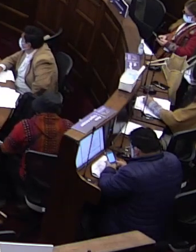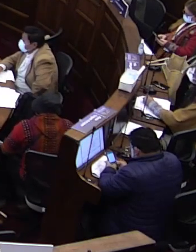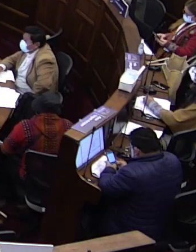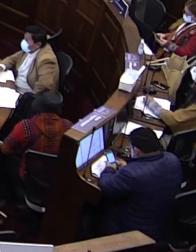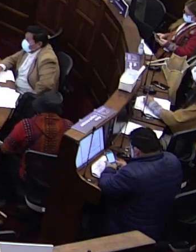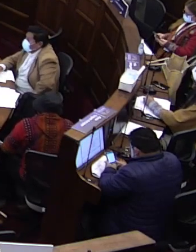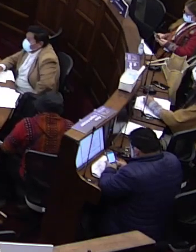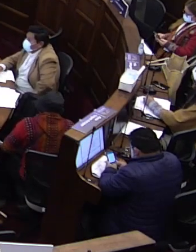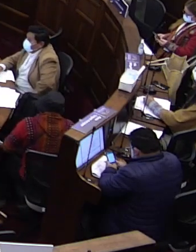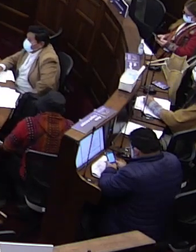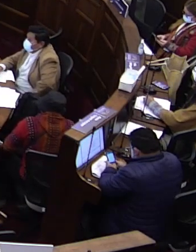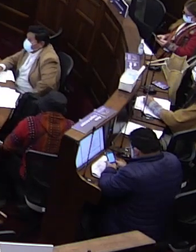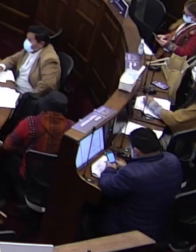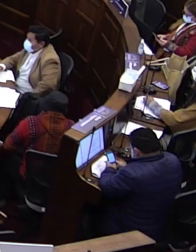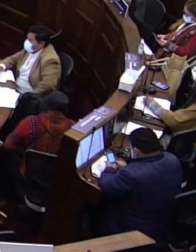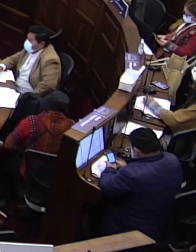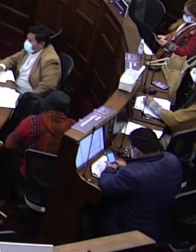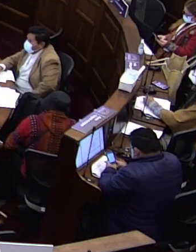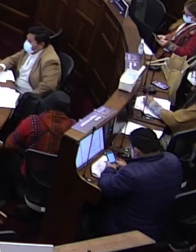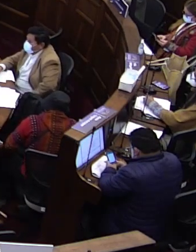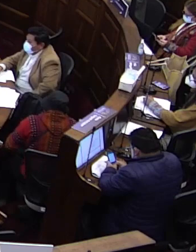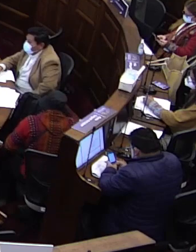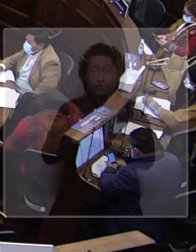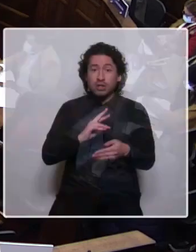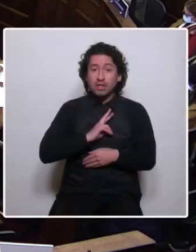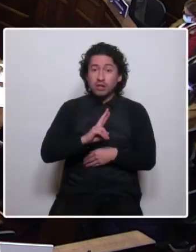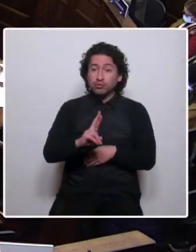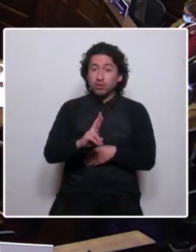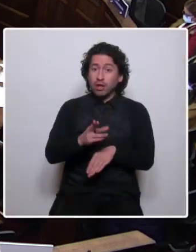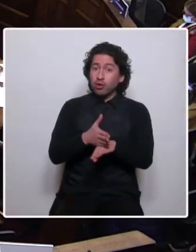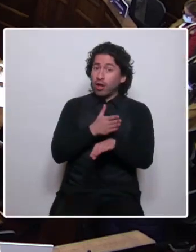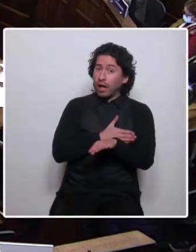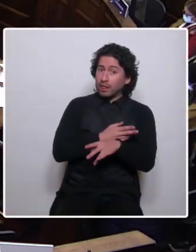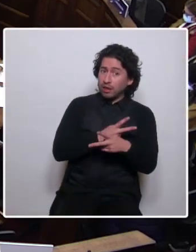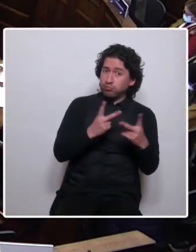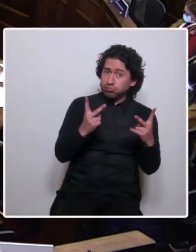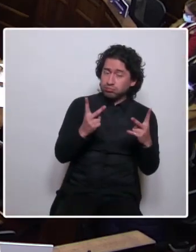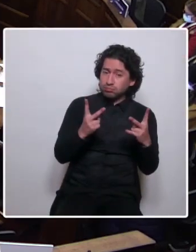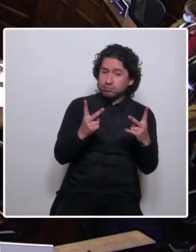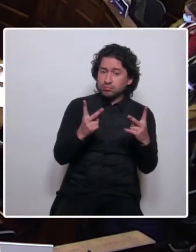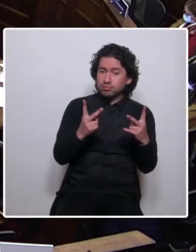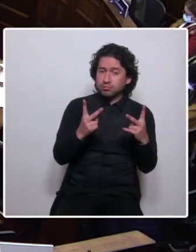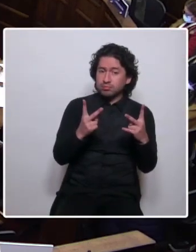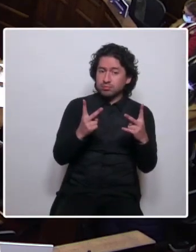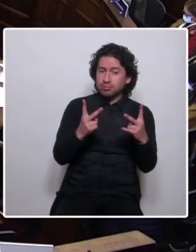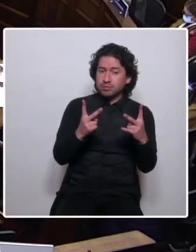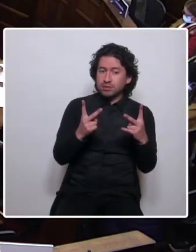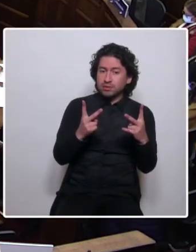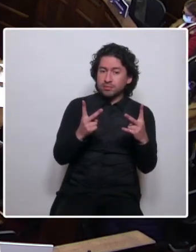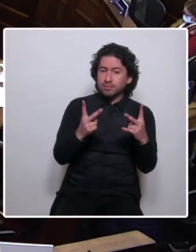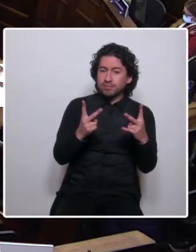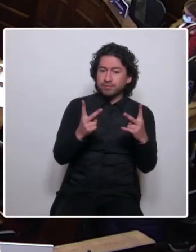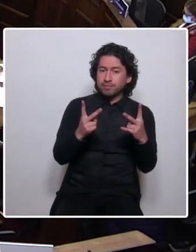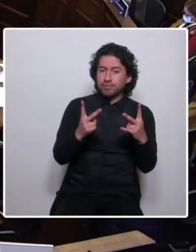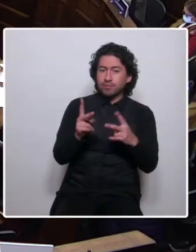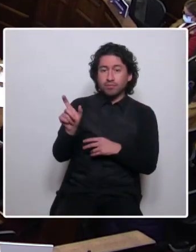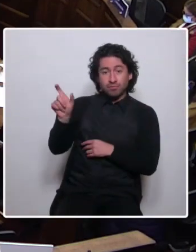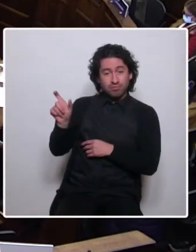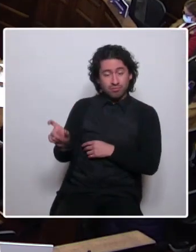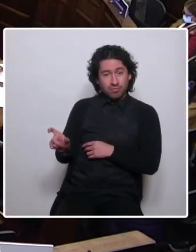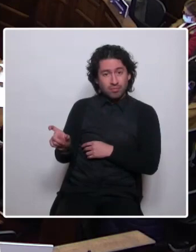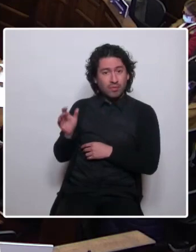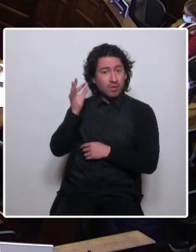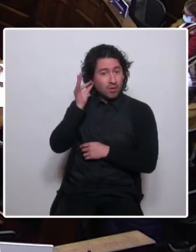Perdón, antes de proclamar el resultado, se acercó a la testera la convencional